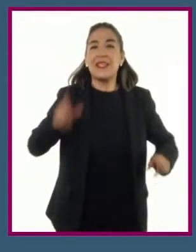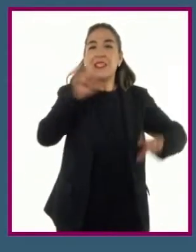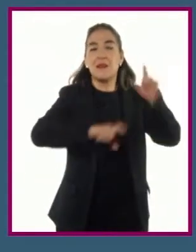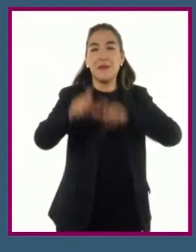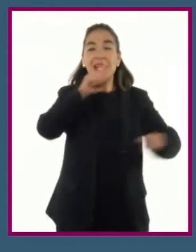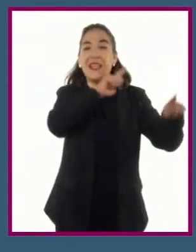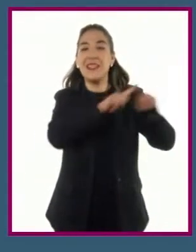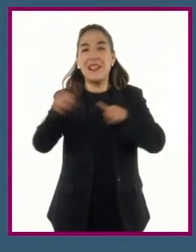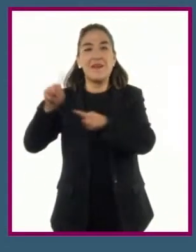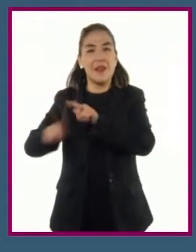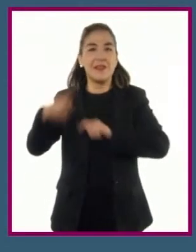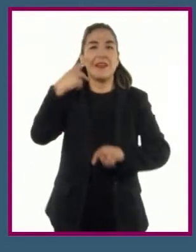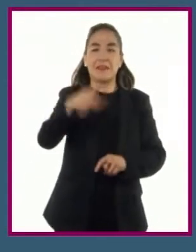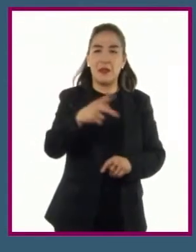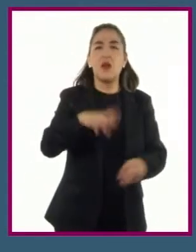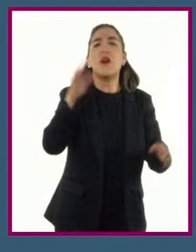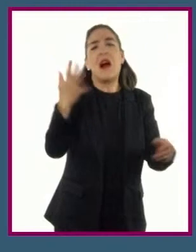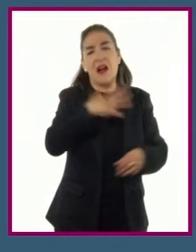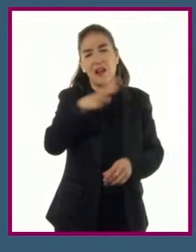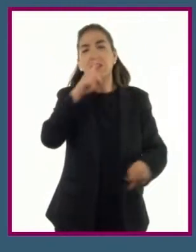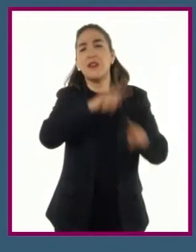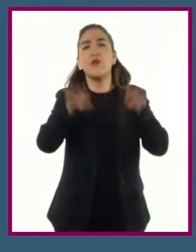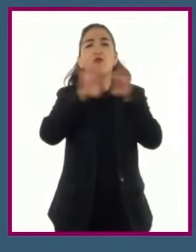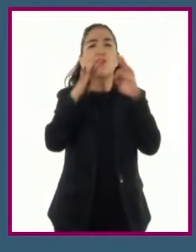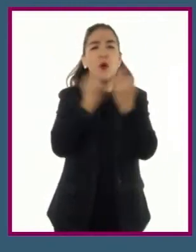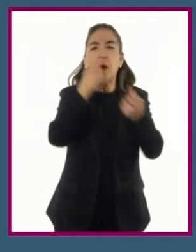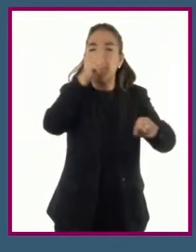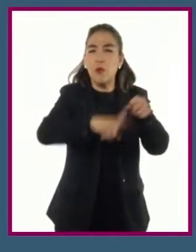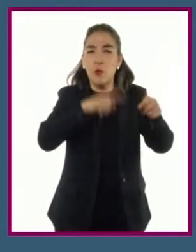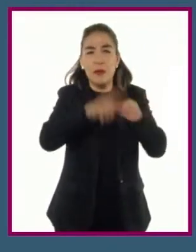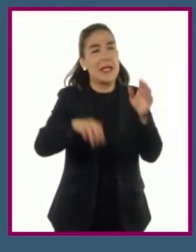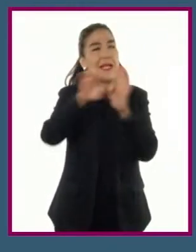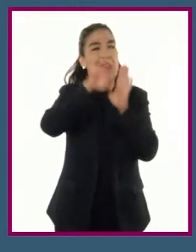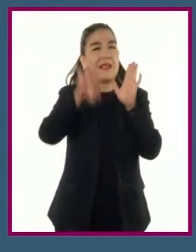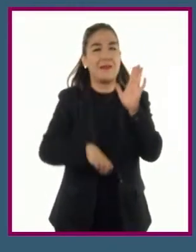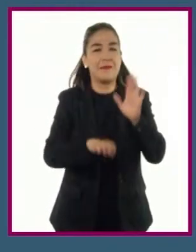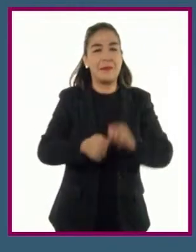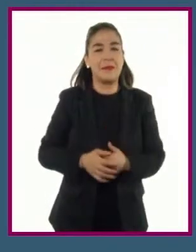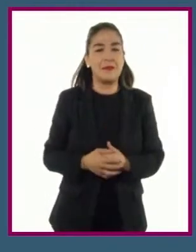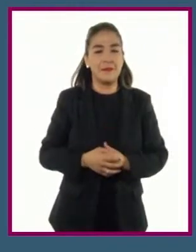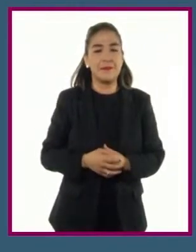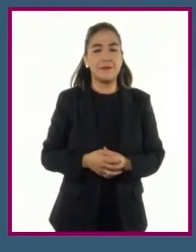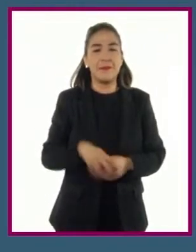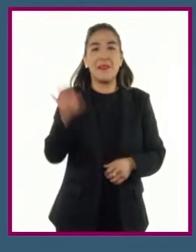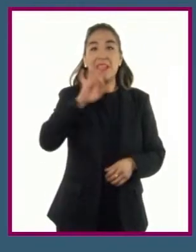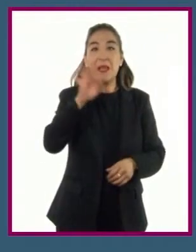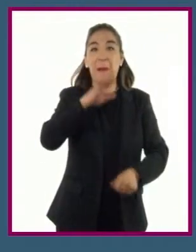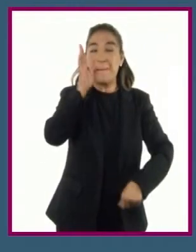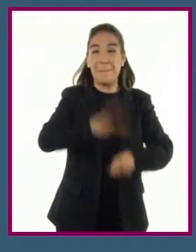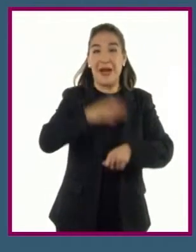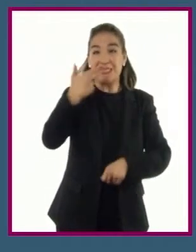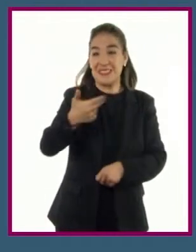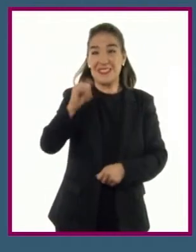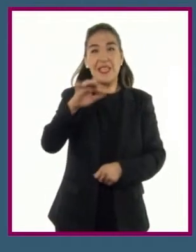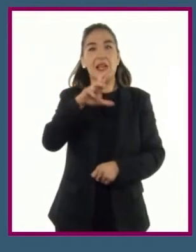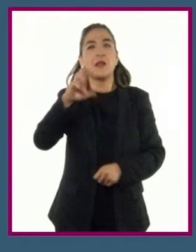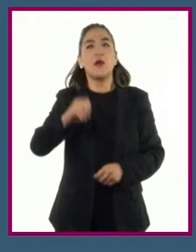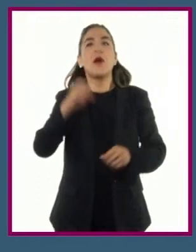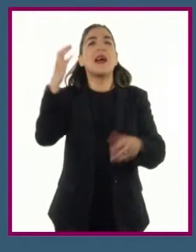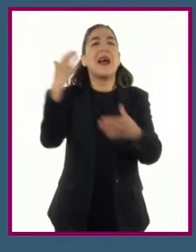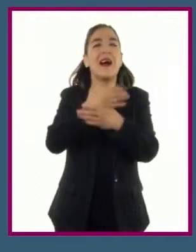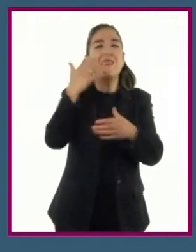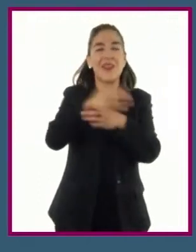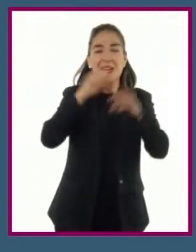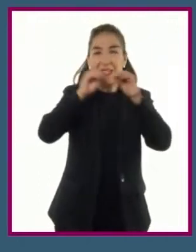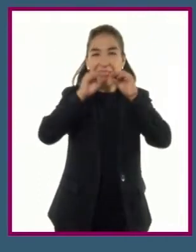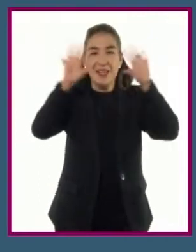variaba, por lo que podía presentar diversas tonalidades. Por ejemplo, si tenía más hierro era café claro y si tenía